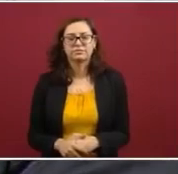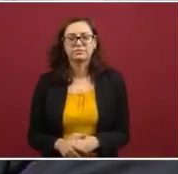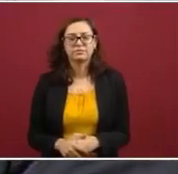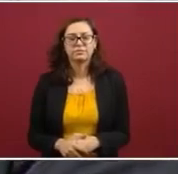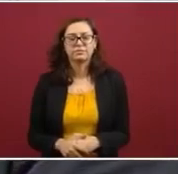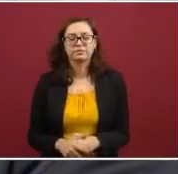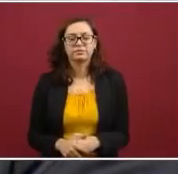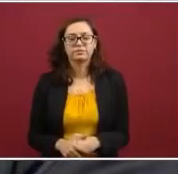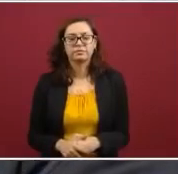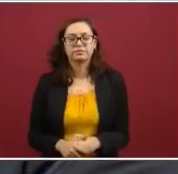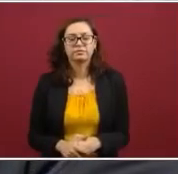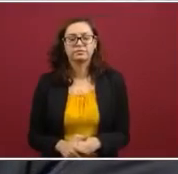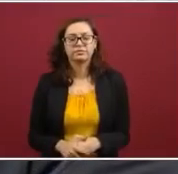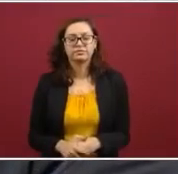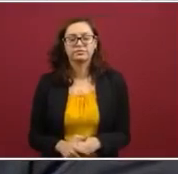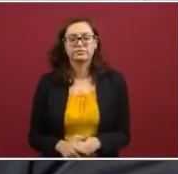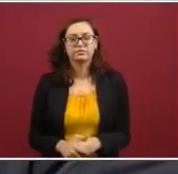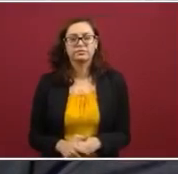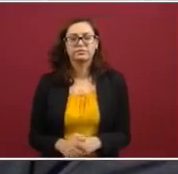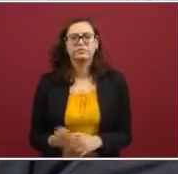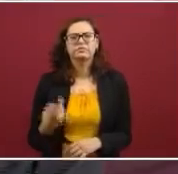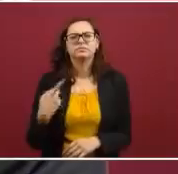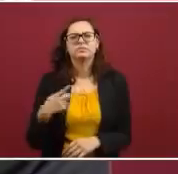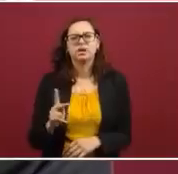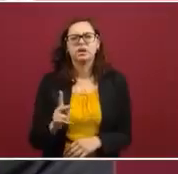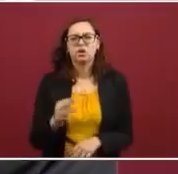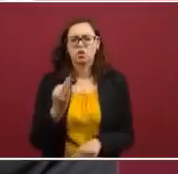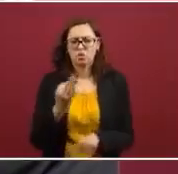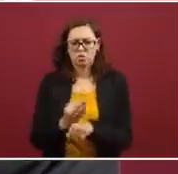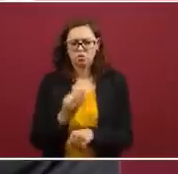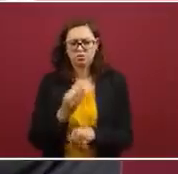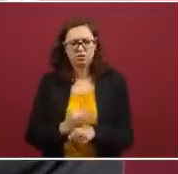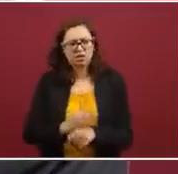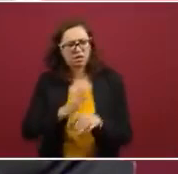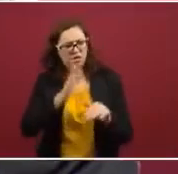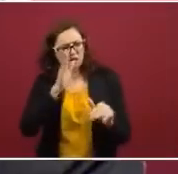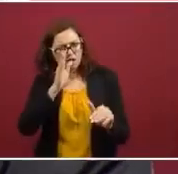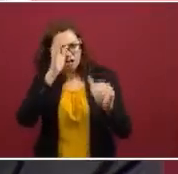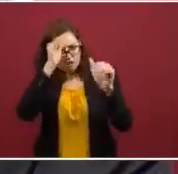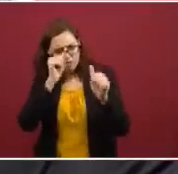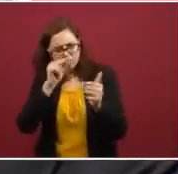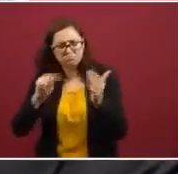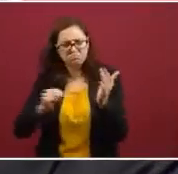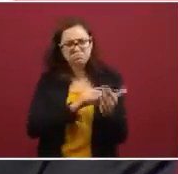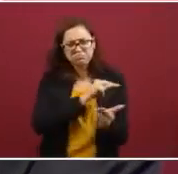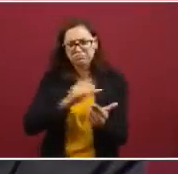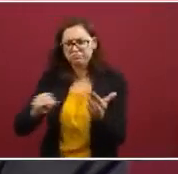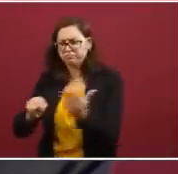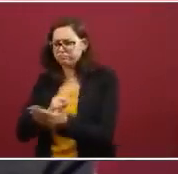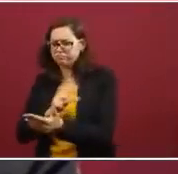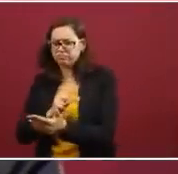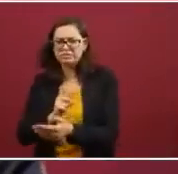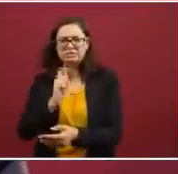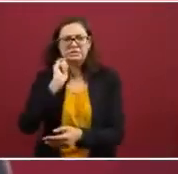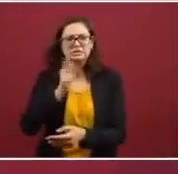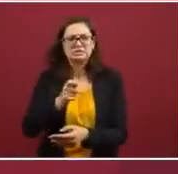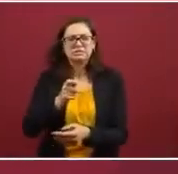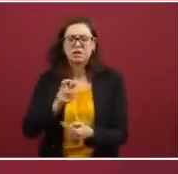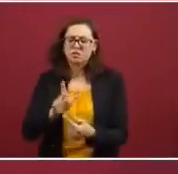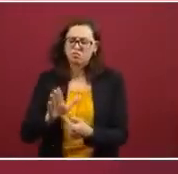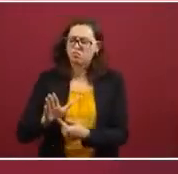esto demuestra la confianza que hay en